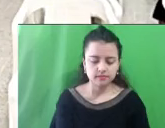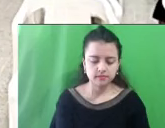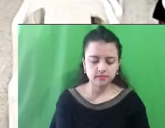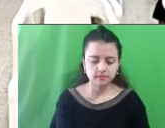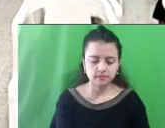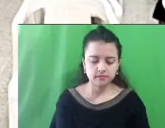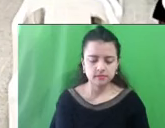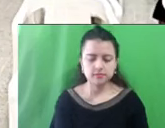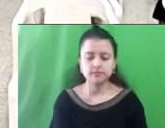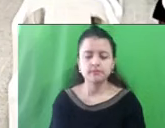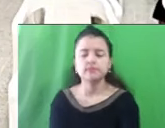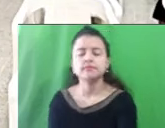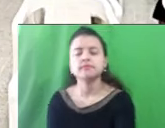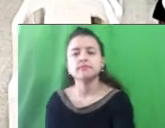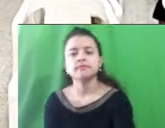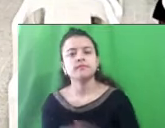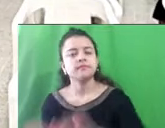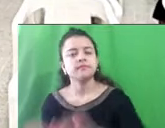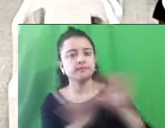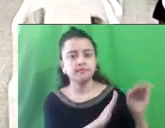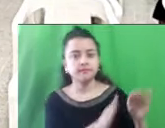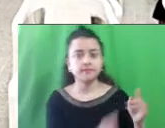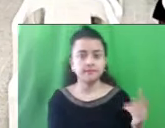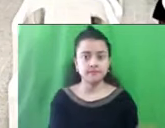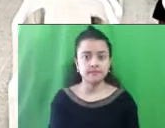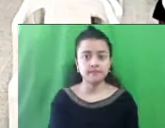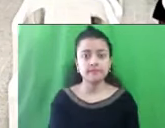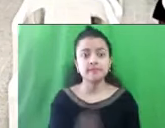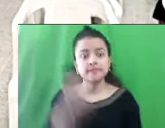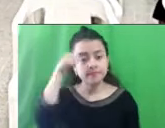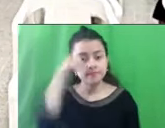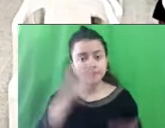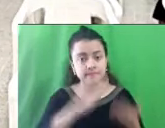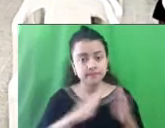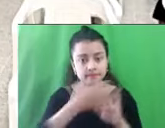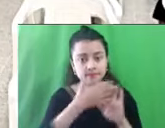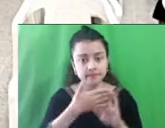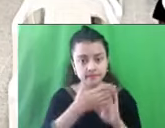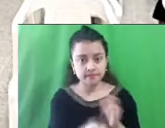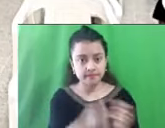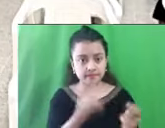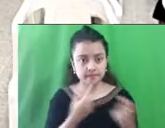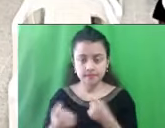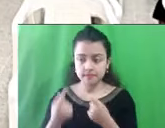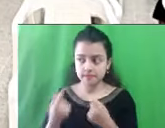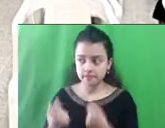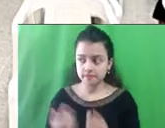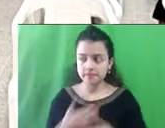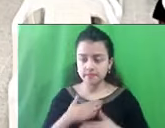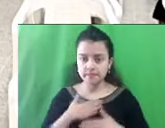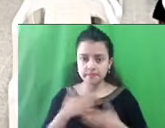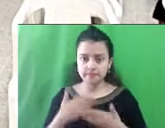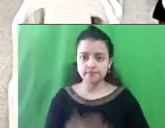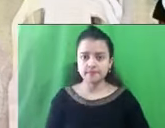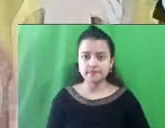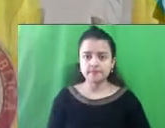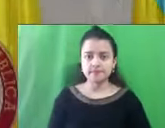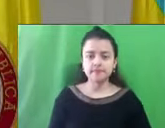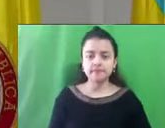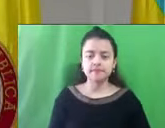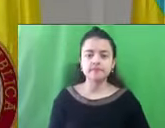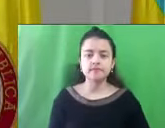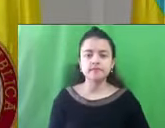Como les comentaba, las preguntas por medio del formulario y al final, porque tal vez en algunos de los casos nos ha